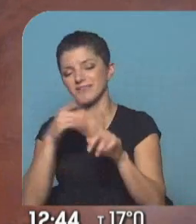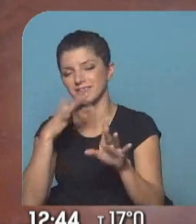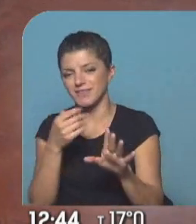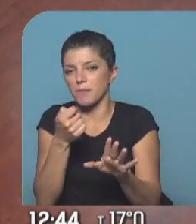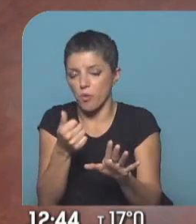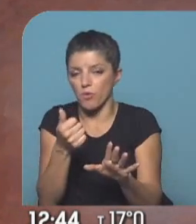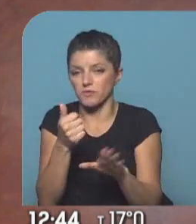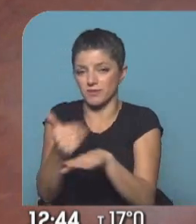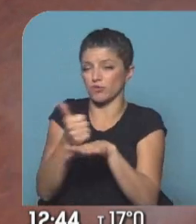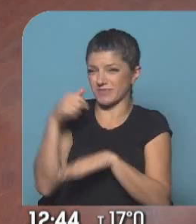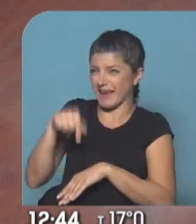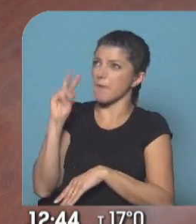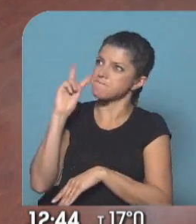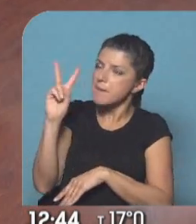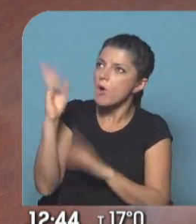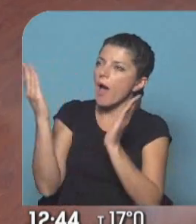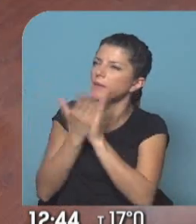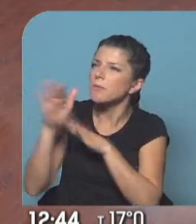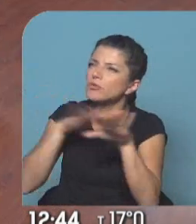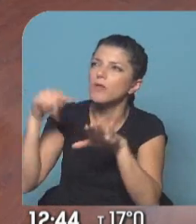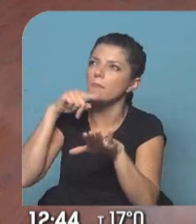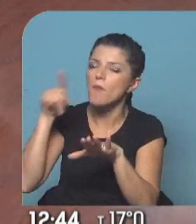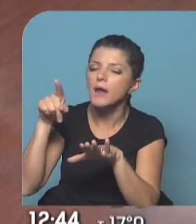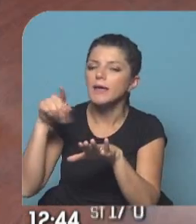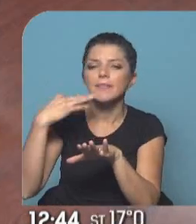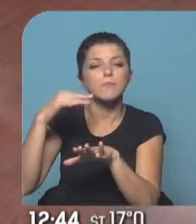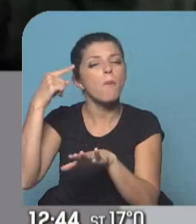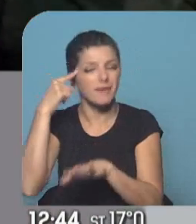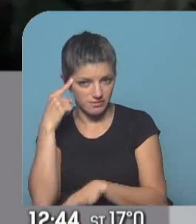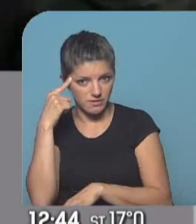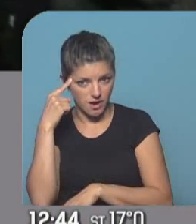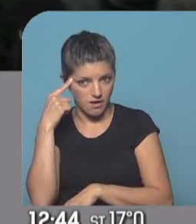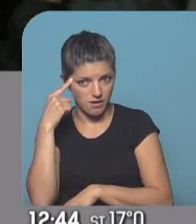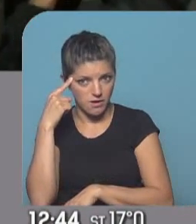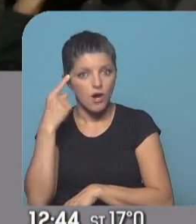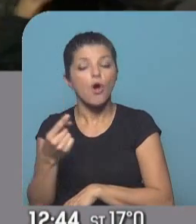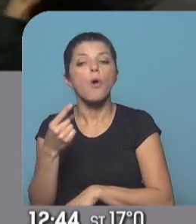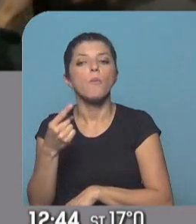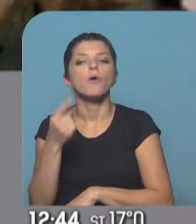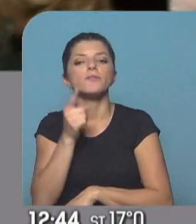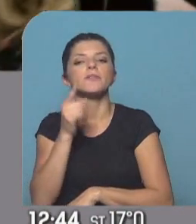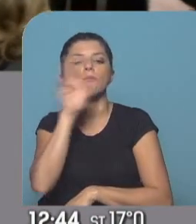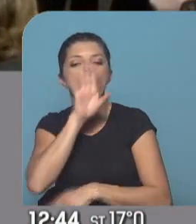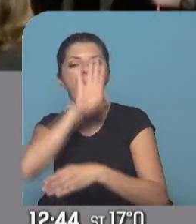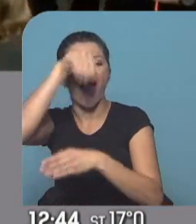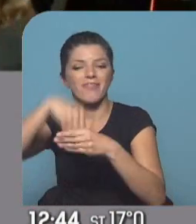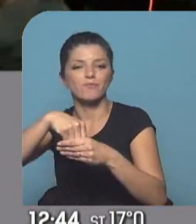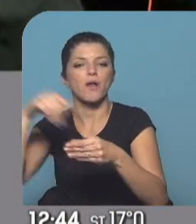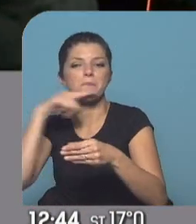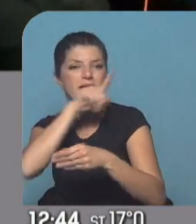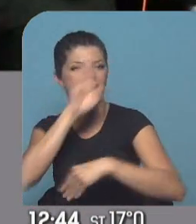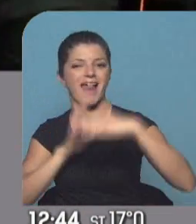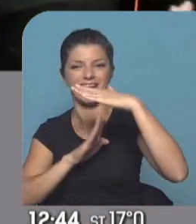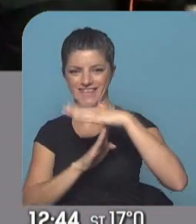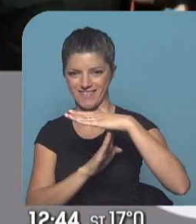afuera, si no se toma en cuenta esto, la ratificación permanente que recibe el liderazgo de Merkel en su país, pese